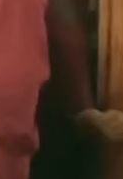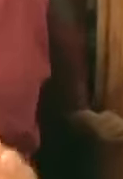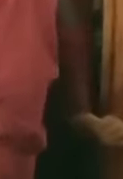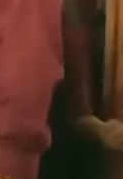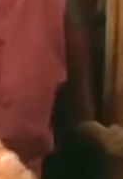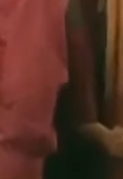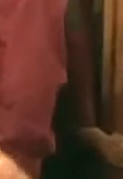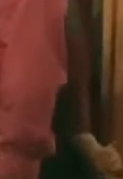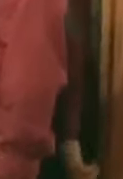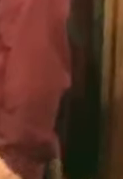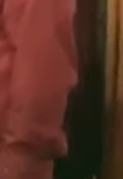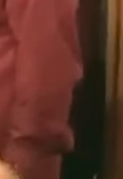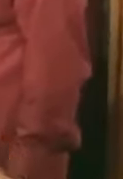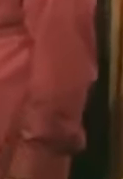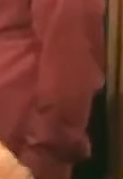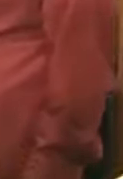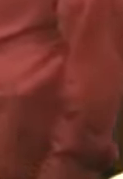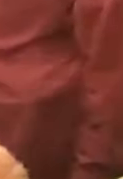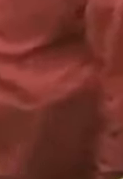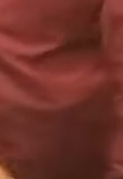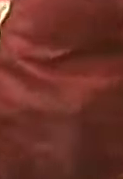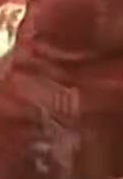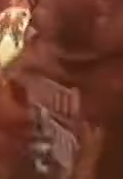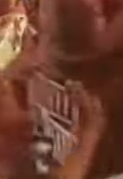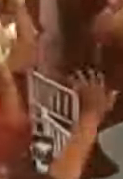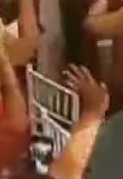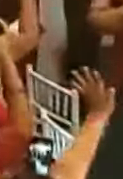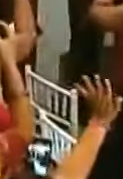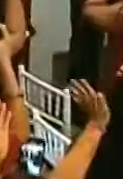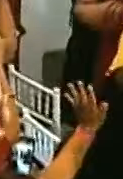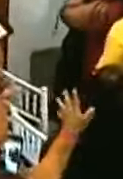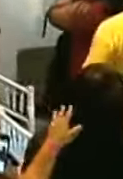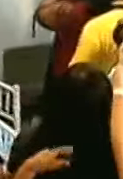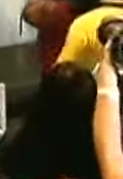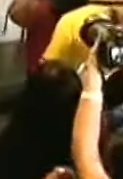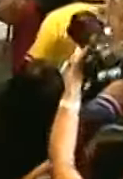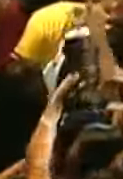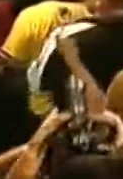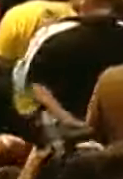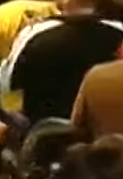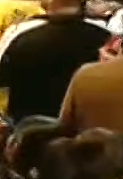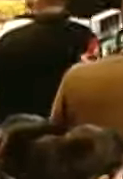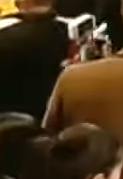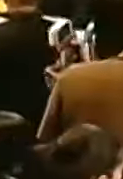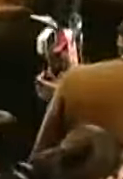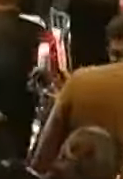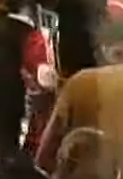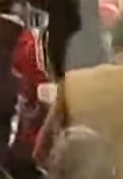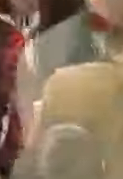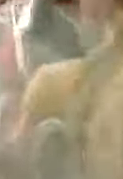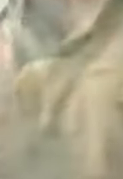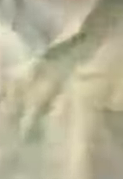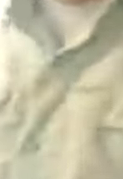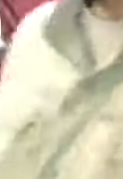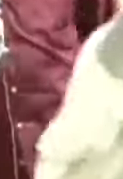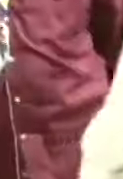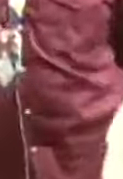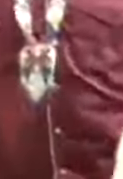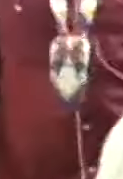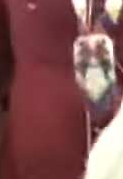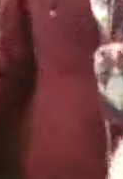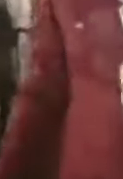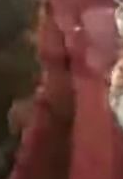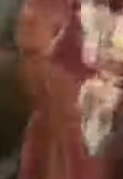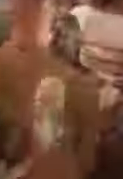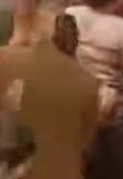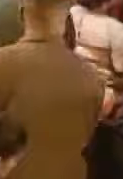Ha sido la interpretación del maestro Iván Pérez Rossi. Venezuela se solidariza con el pueblo